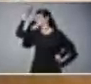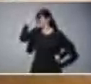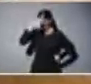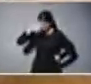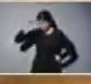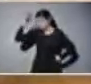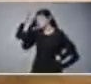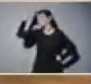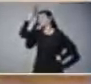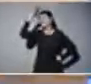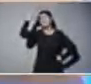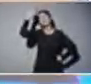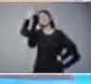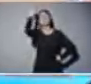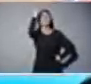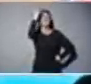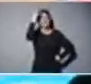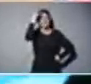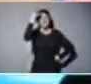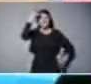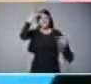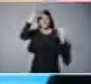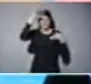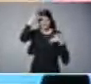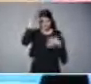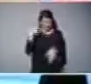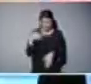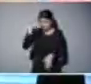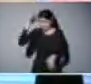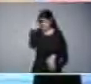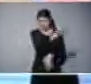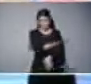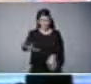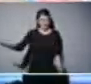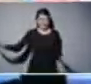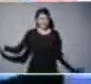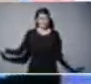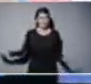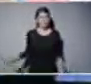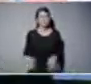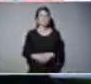Estoy hasta los creyones.